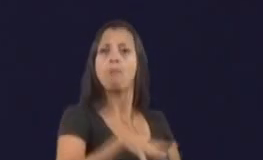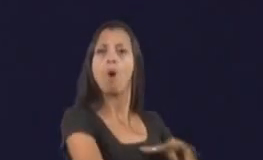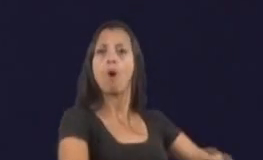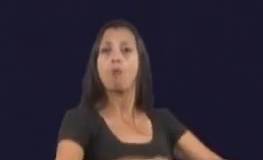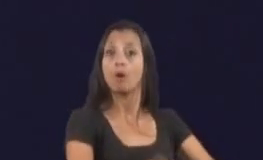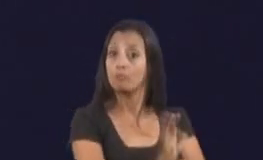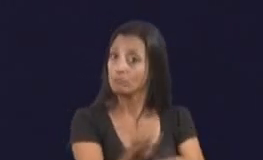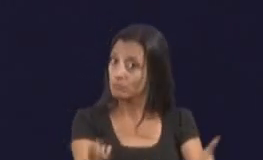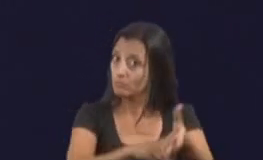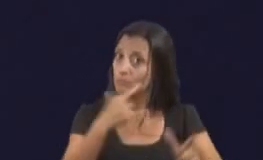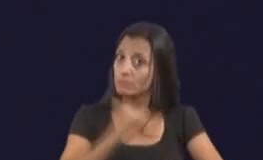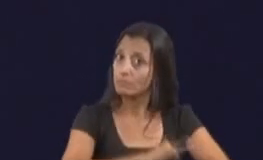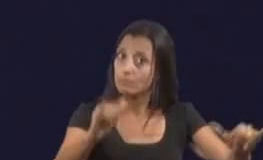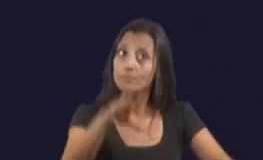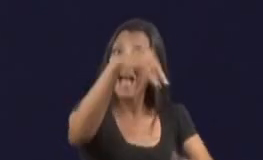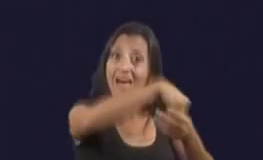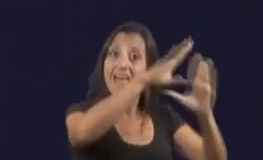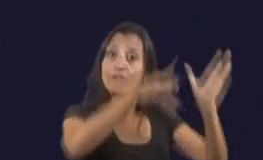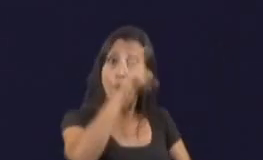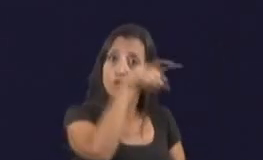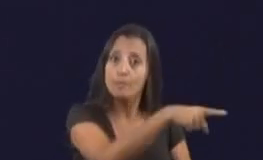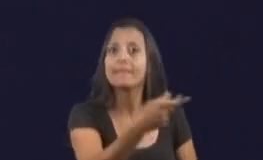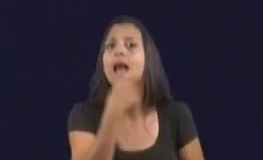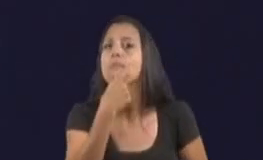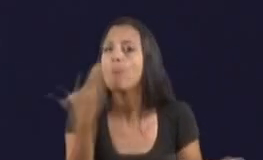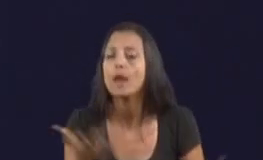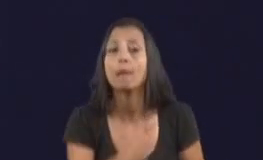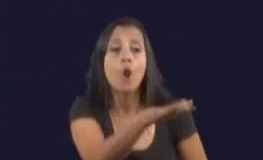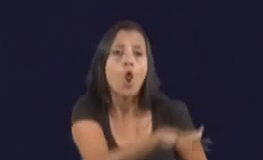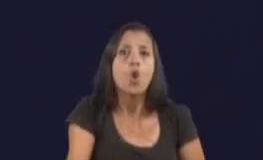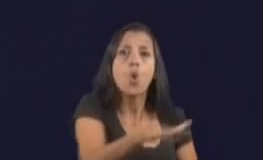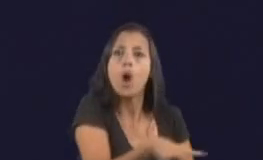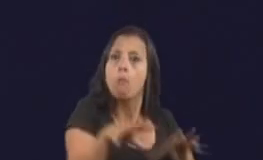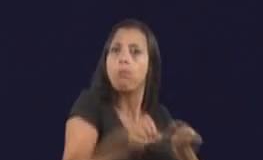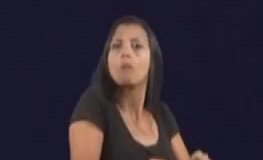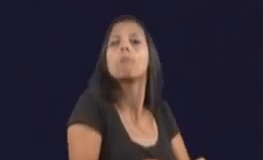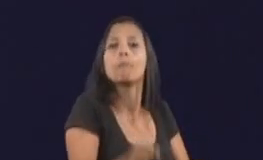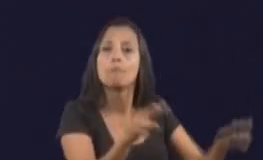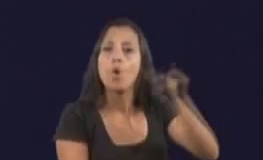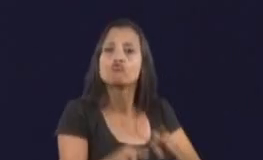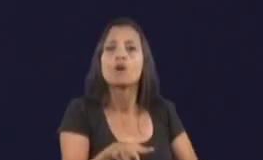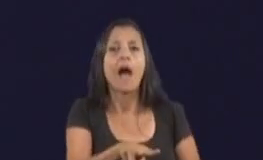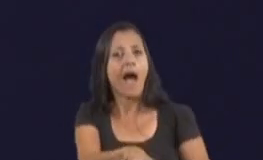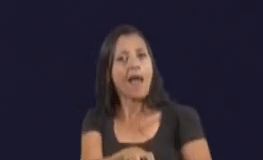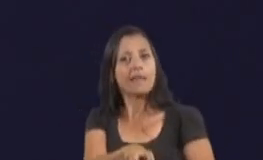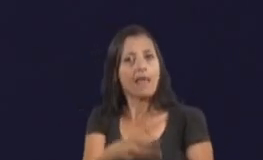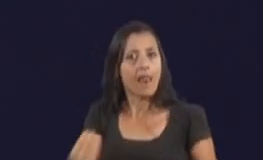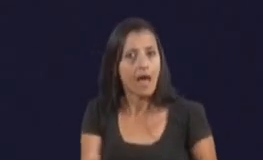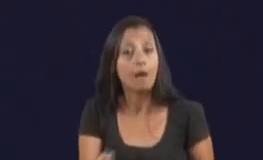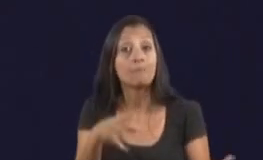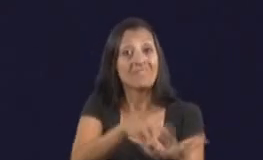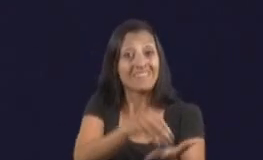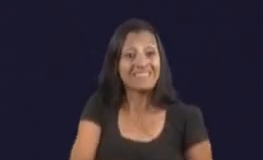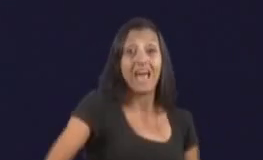al Hospital Somer, donde, por ejemplo, alquilaban parte del